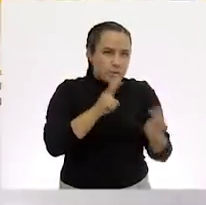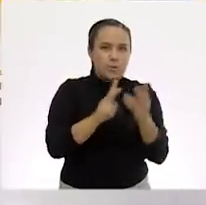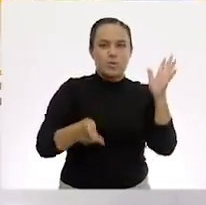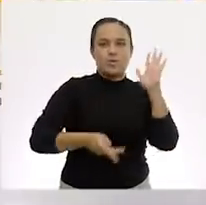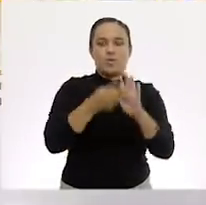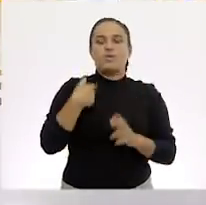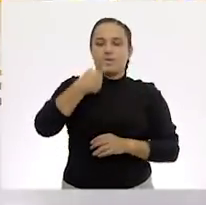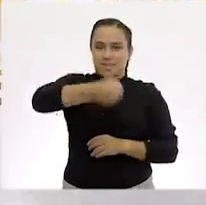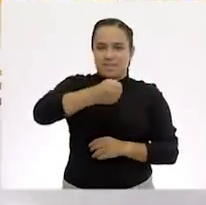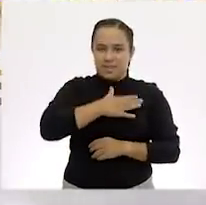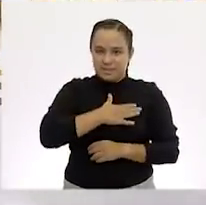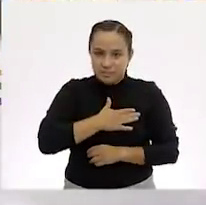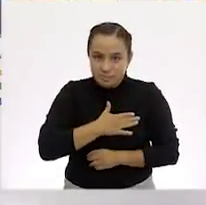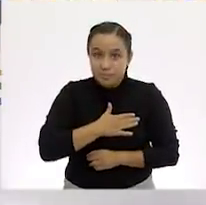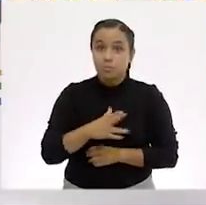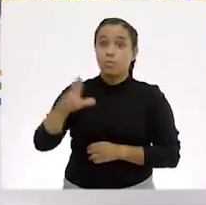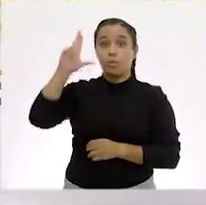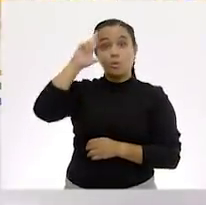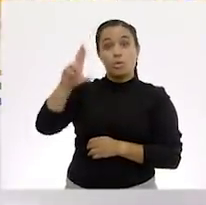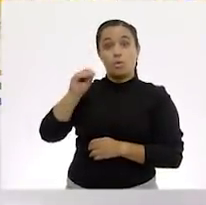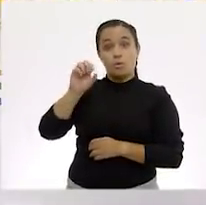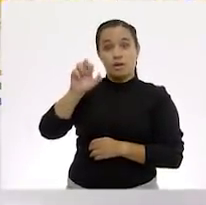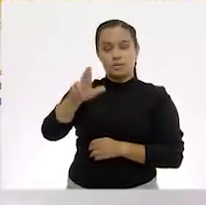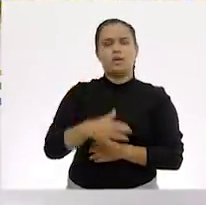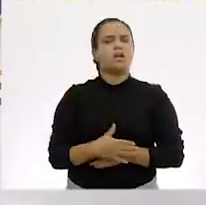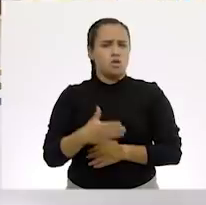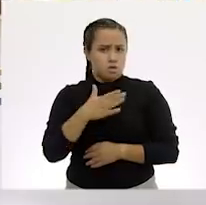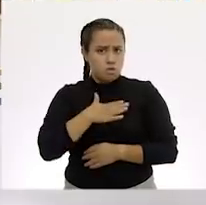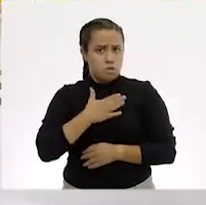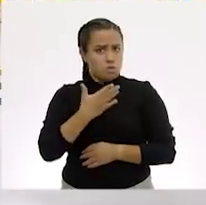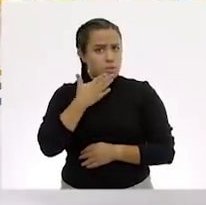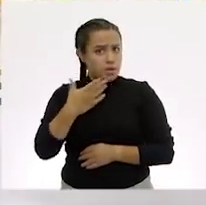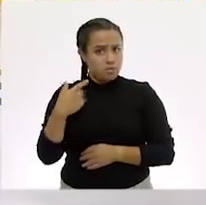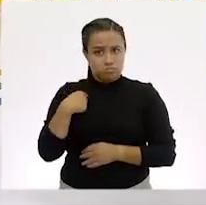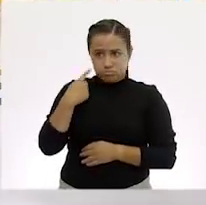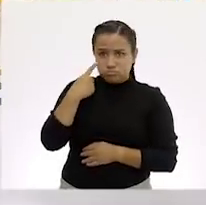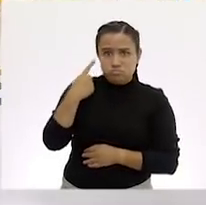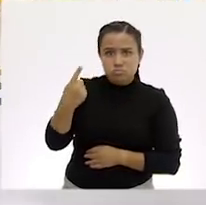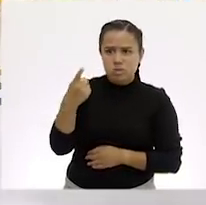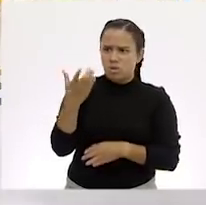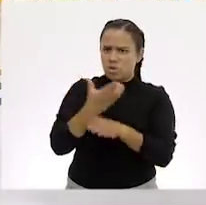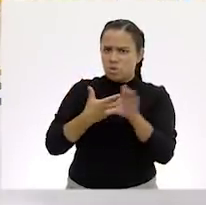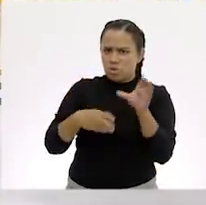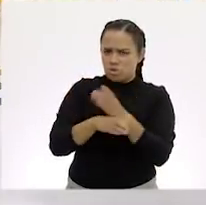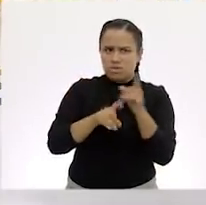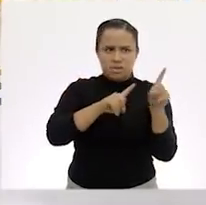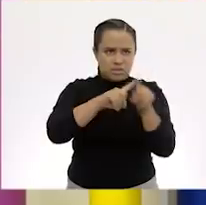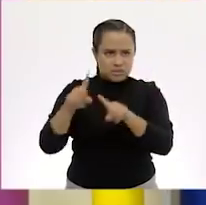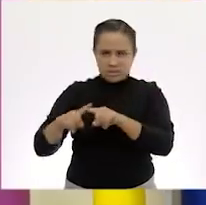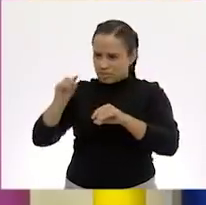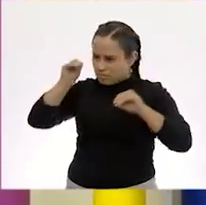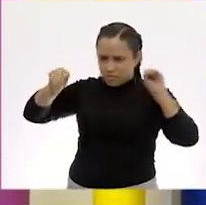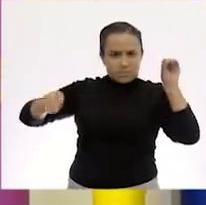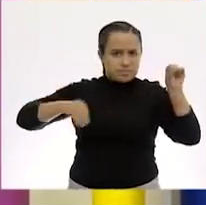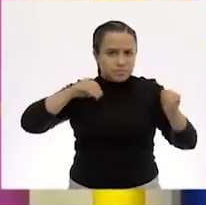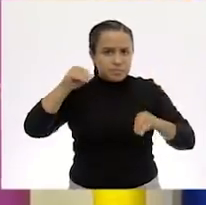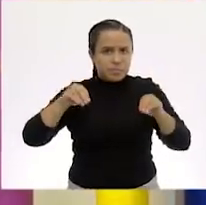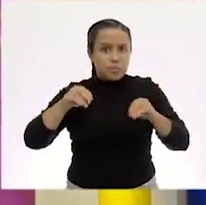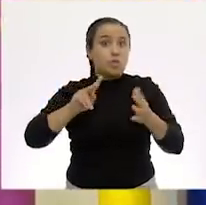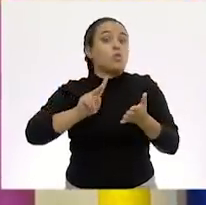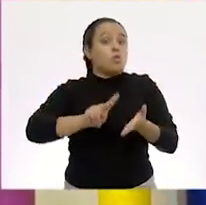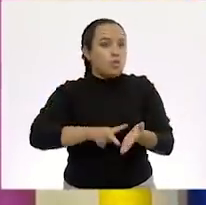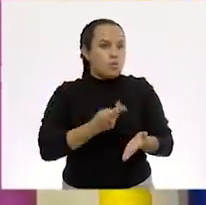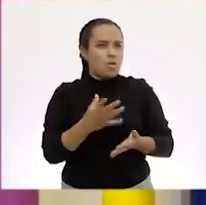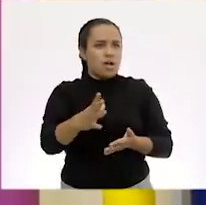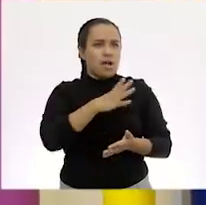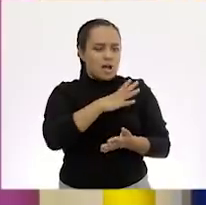saludo con el corazón. ¿Cómo estás, Oscar? Pues yo muy bien, veo como cosas diferentes aquí en el salón. Nuevamente